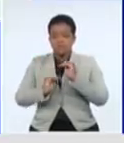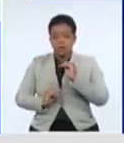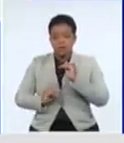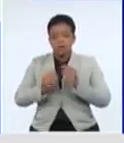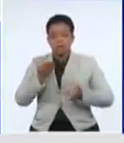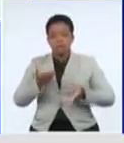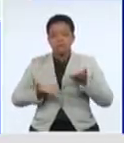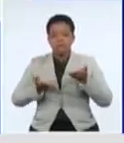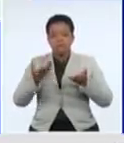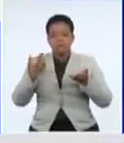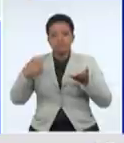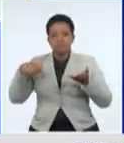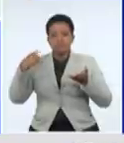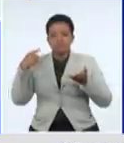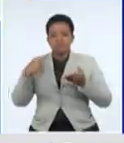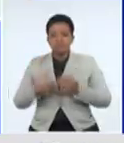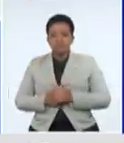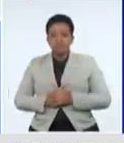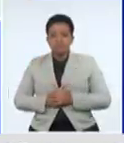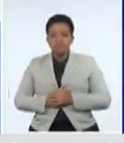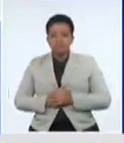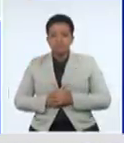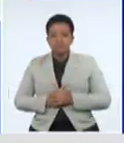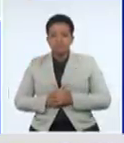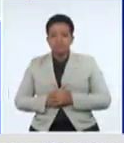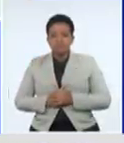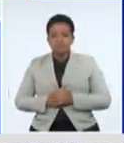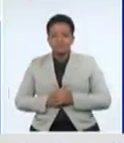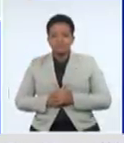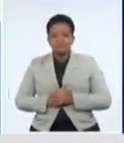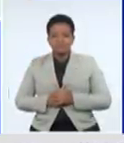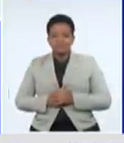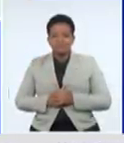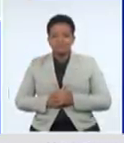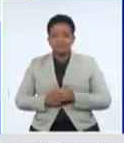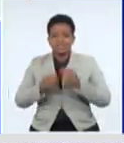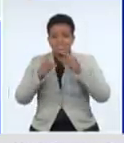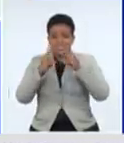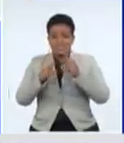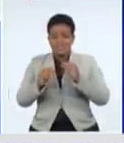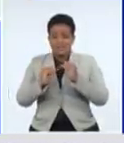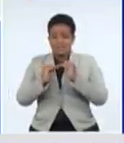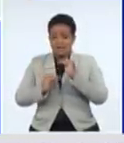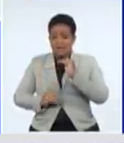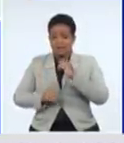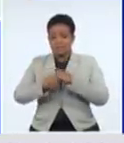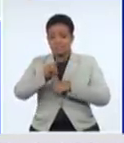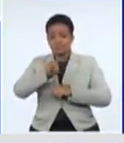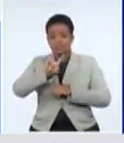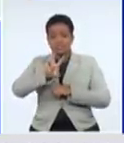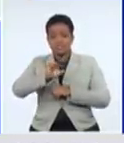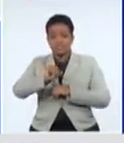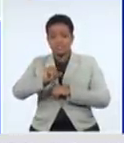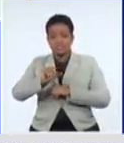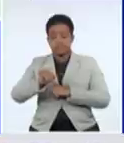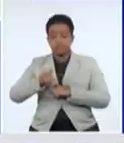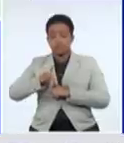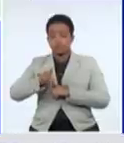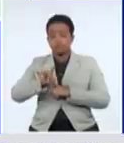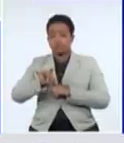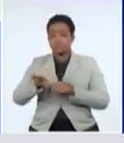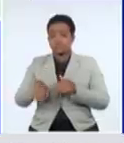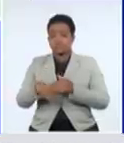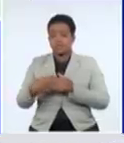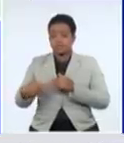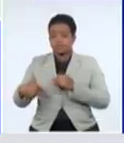anterior, la cifra más baja, 136, en estos últimos 15 días, y también me